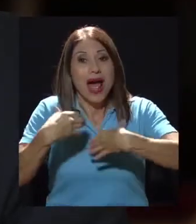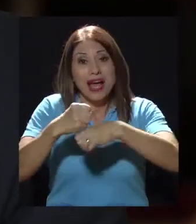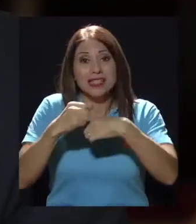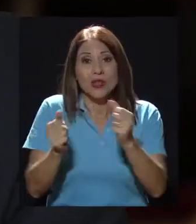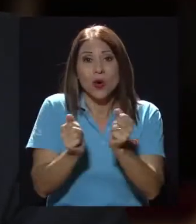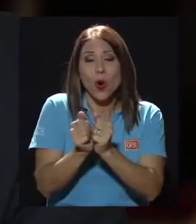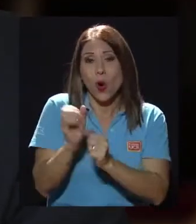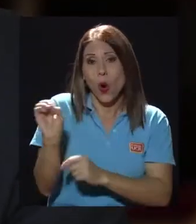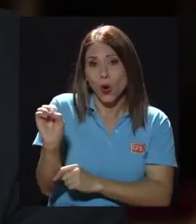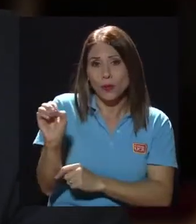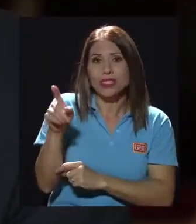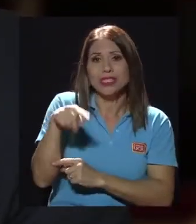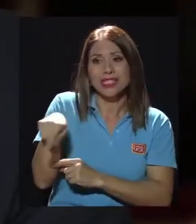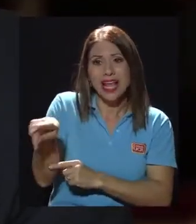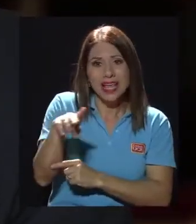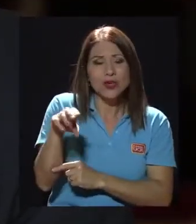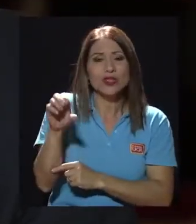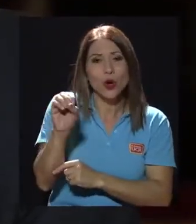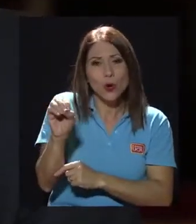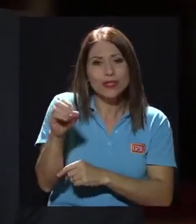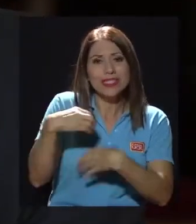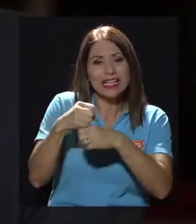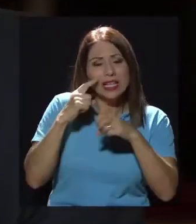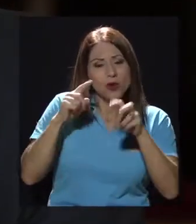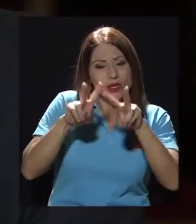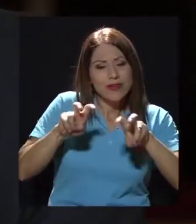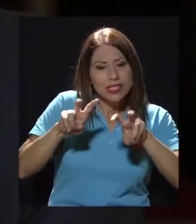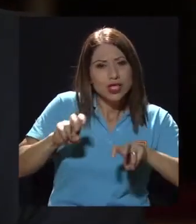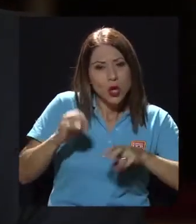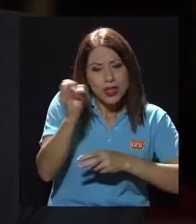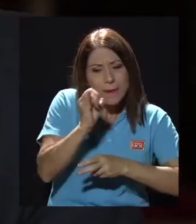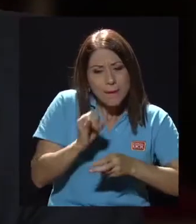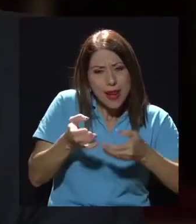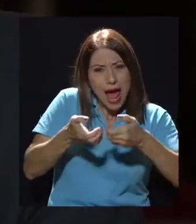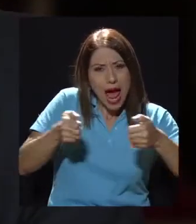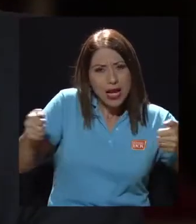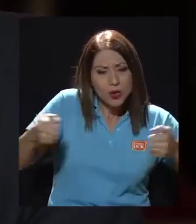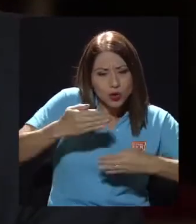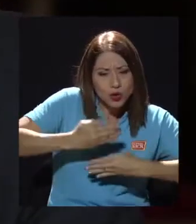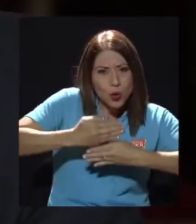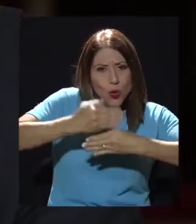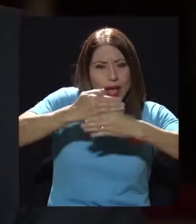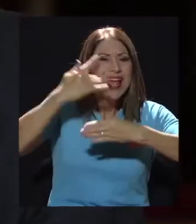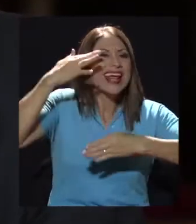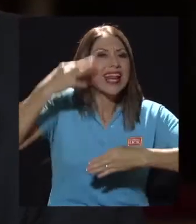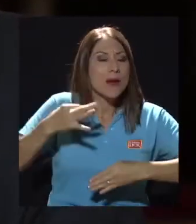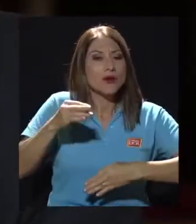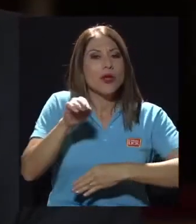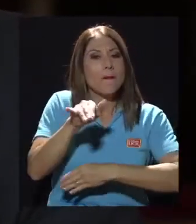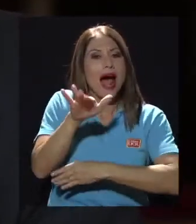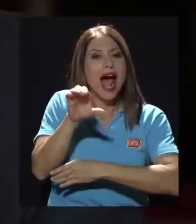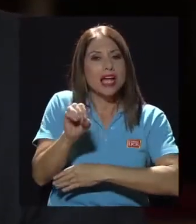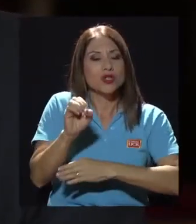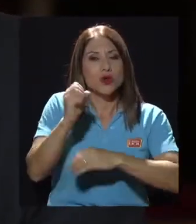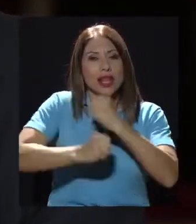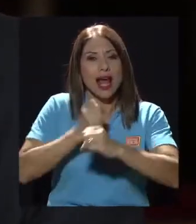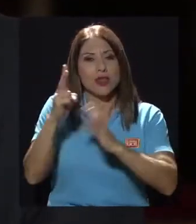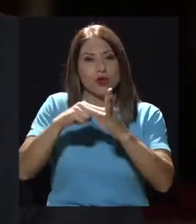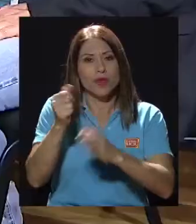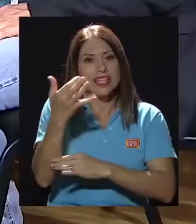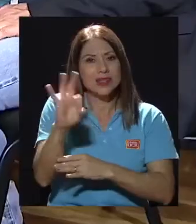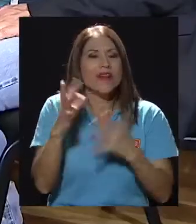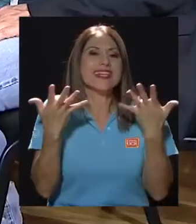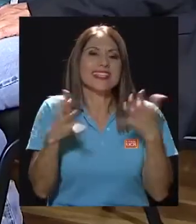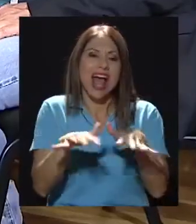final de los planos. Y calculamos que tal vez para mayo del 2019 ya está el auditorio listo y funcionando. O sea, ya estamos bien adelantados.